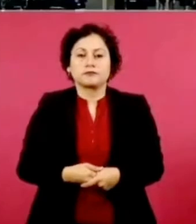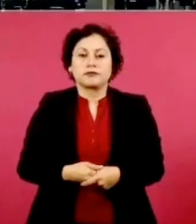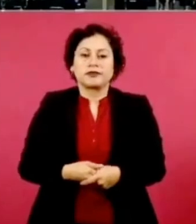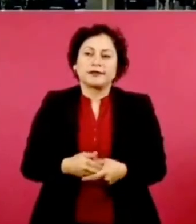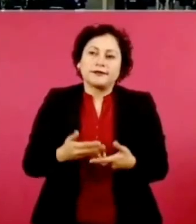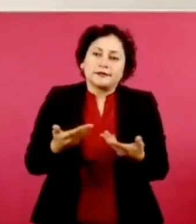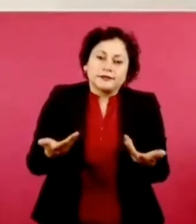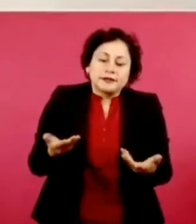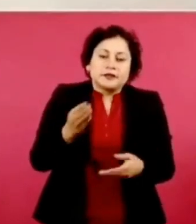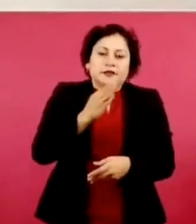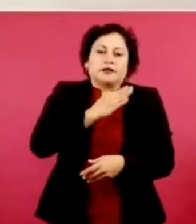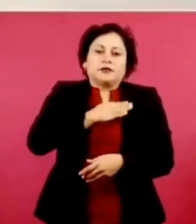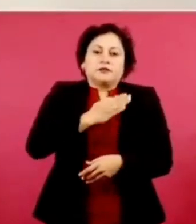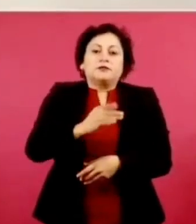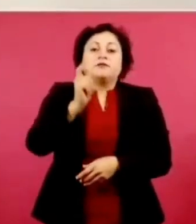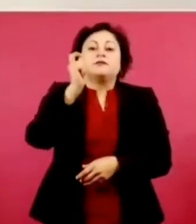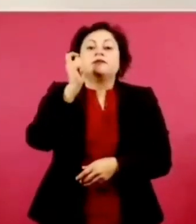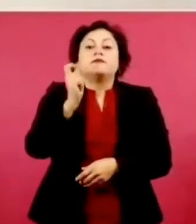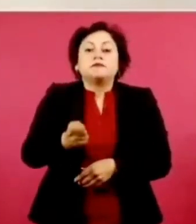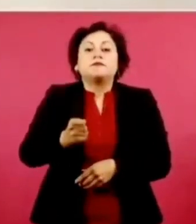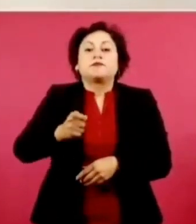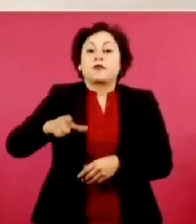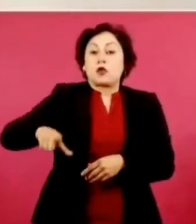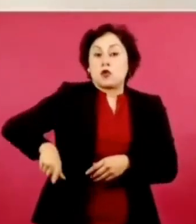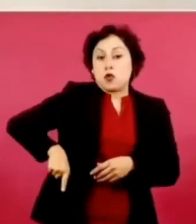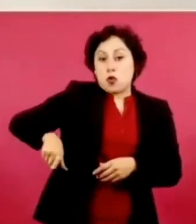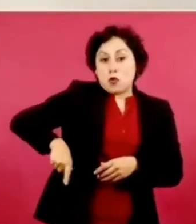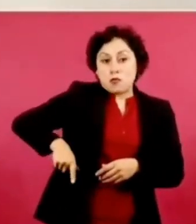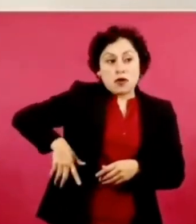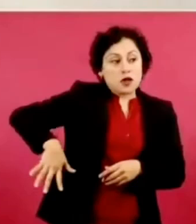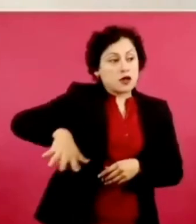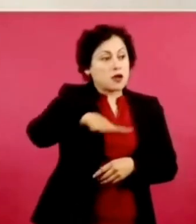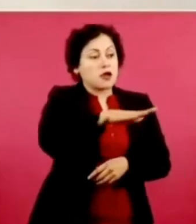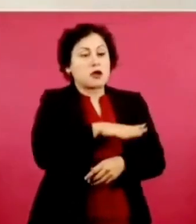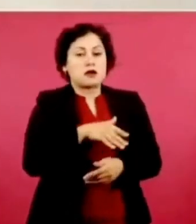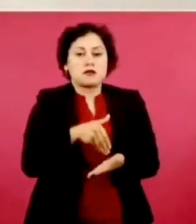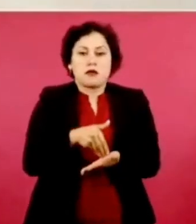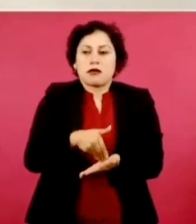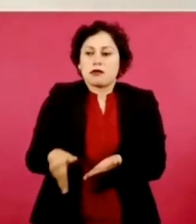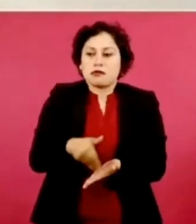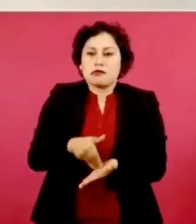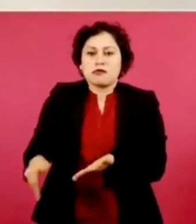limpiando del gobierno de corrupción. Se ha avanzado muchísimo.